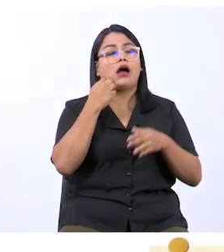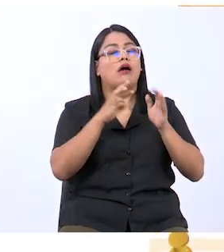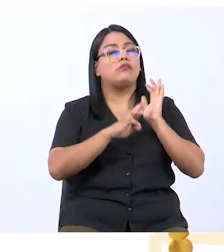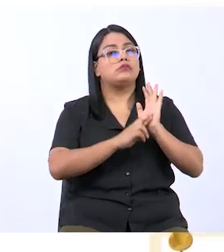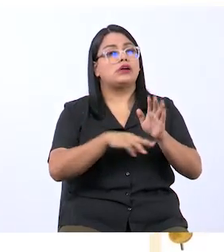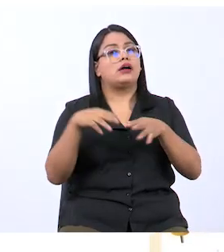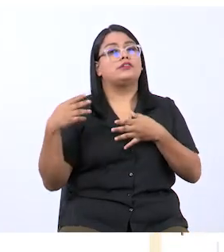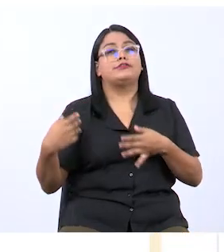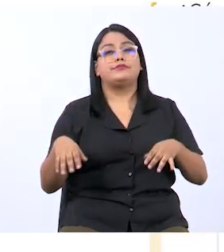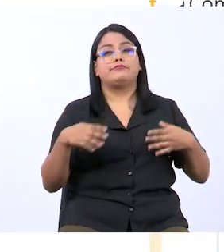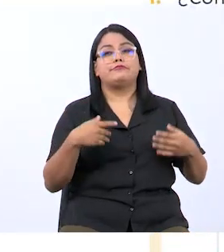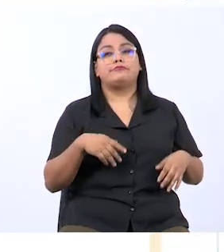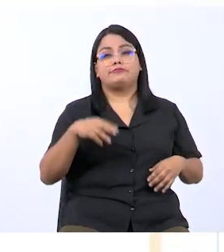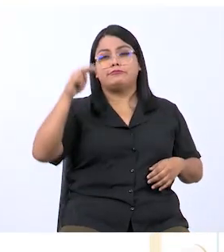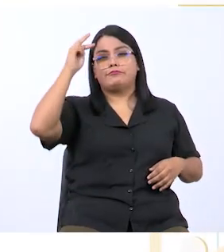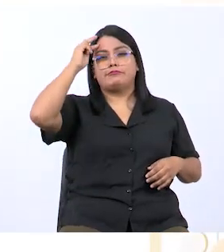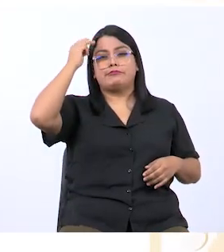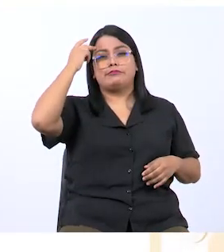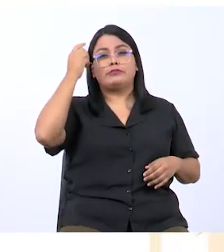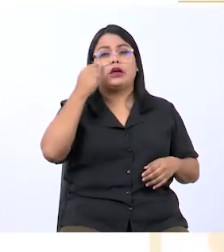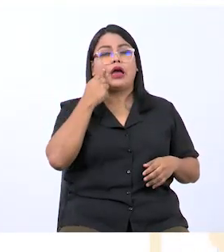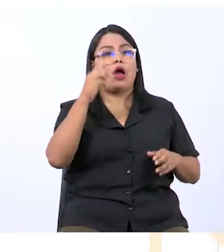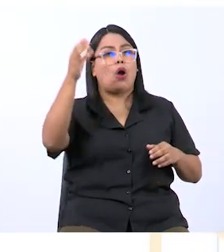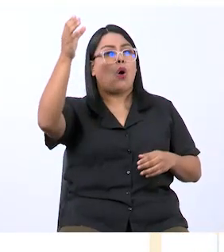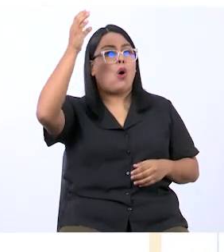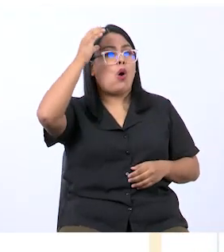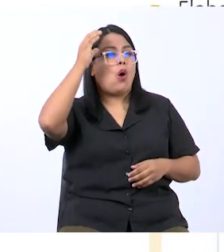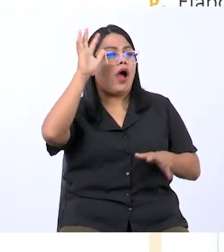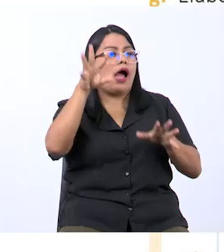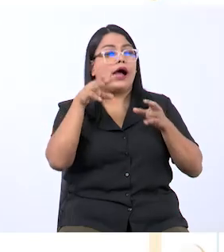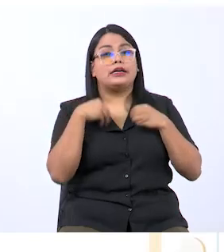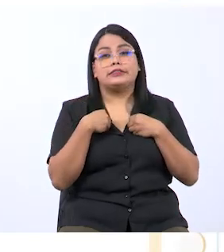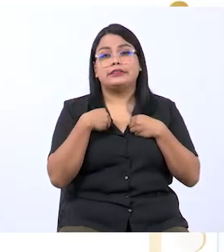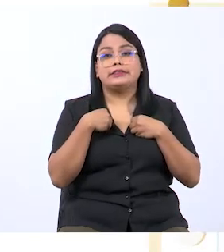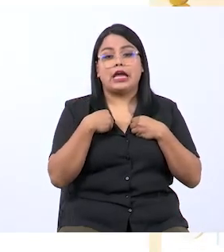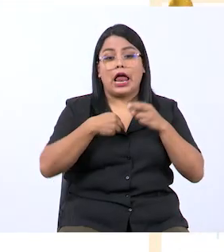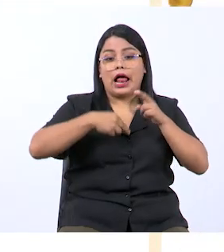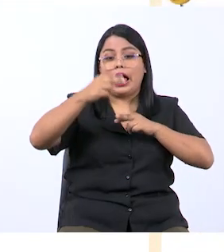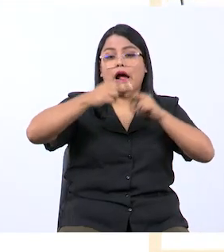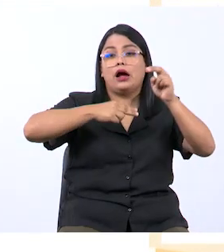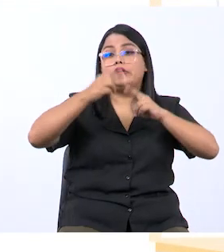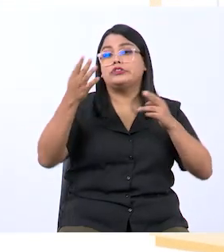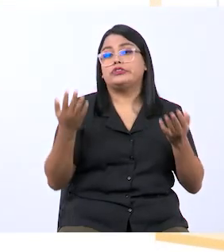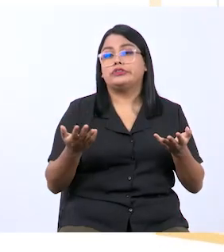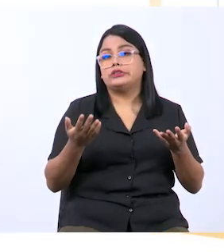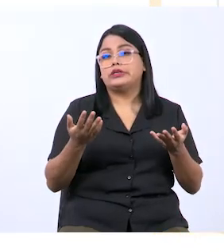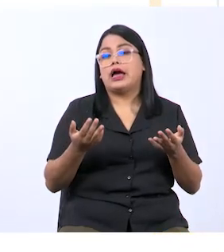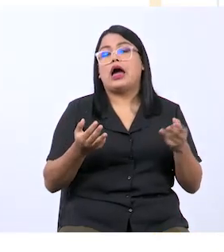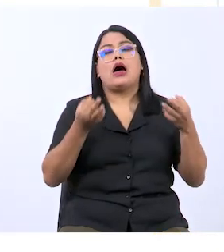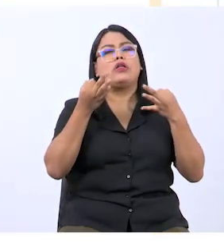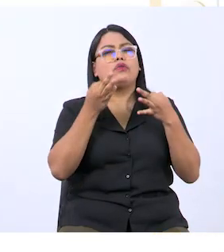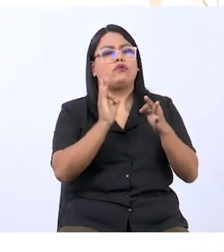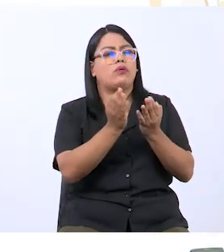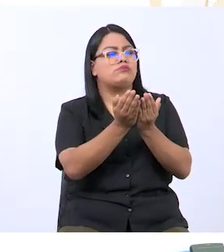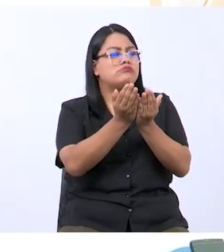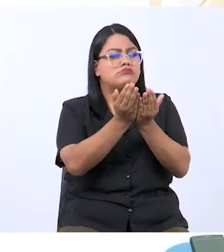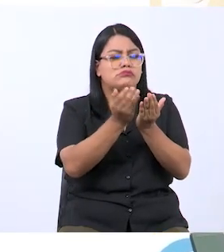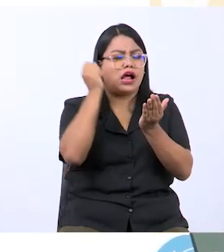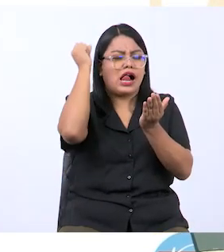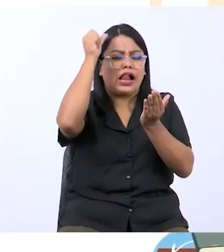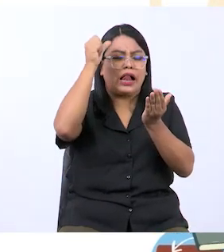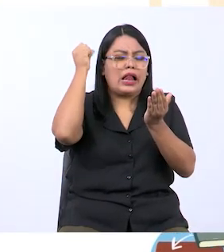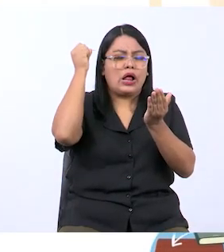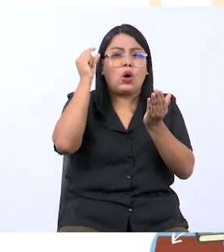se presenta una actividad que consiste en fijar los conocimientos adquiridos en la construcción, por medio de la lectura